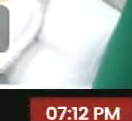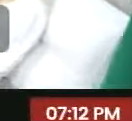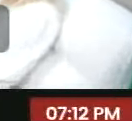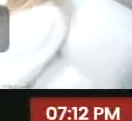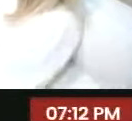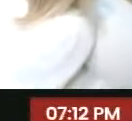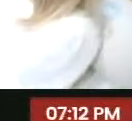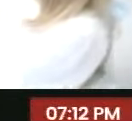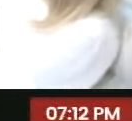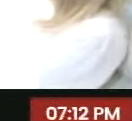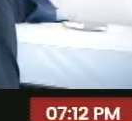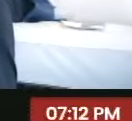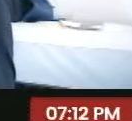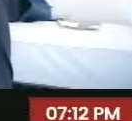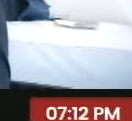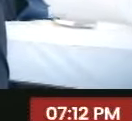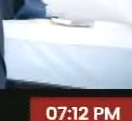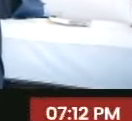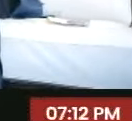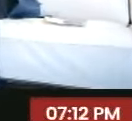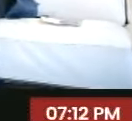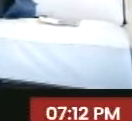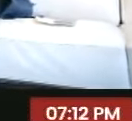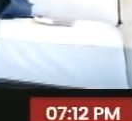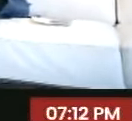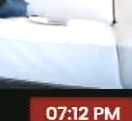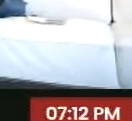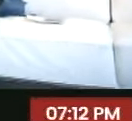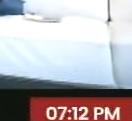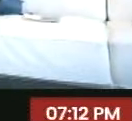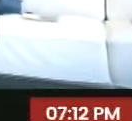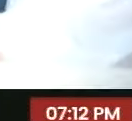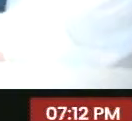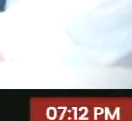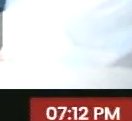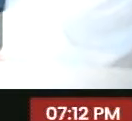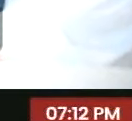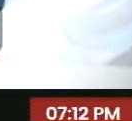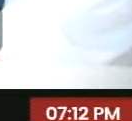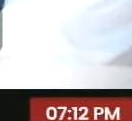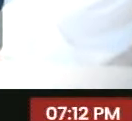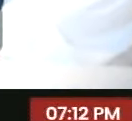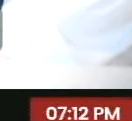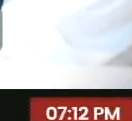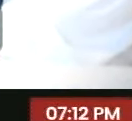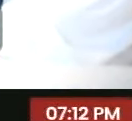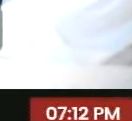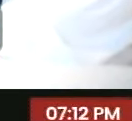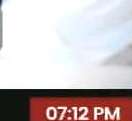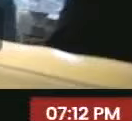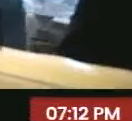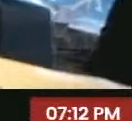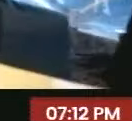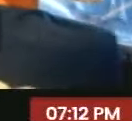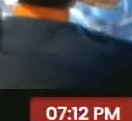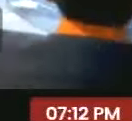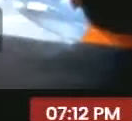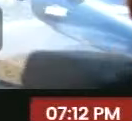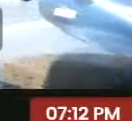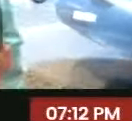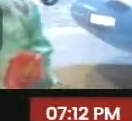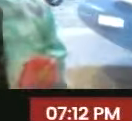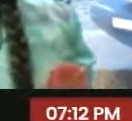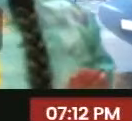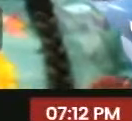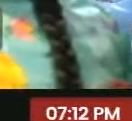Relaciones Exteriores del Estado Plurinacional de Bolivia, Celinda Sosalunda. Dicho encuentro tuvo como objetivo fortalecer